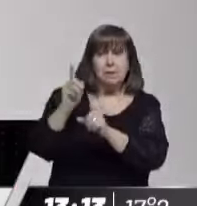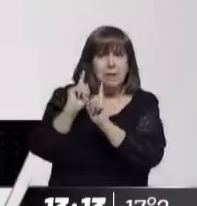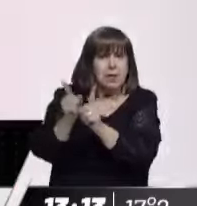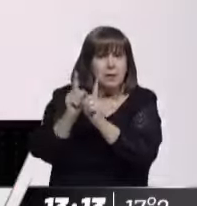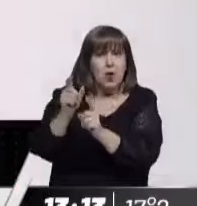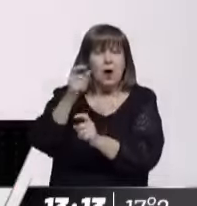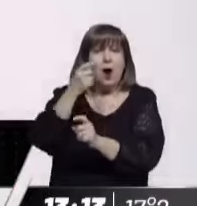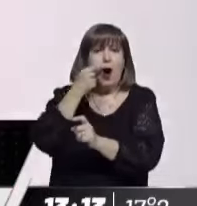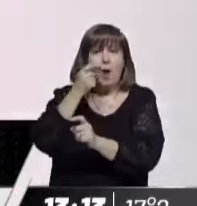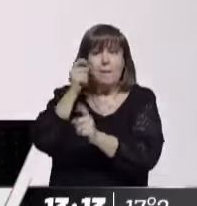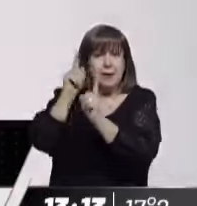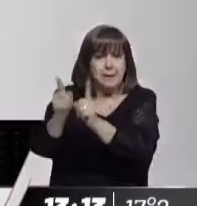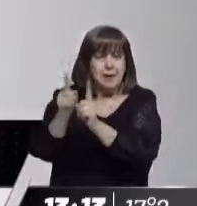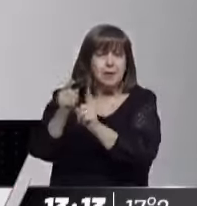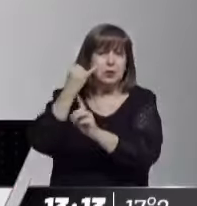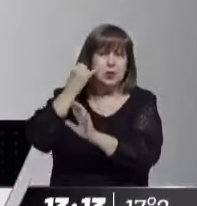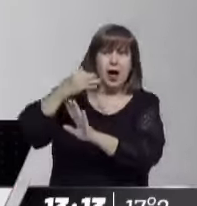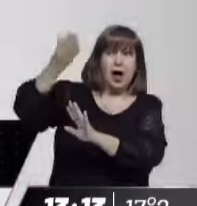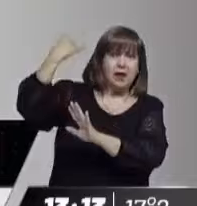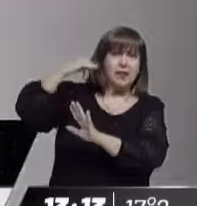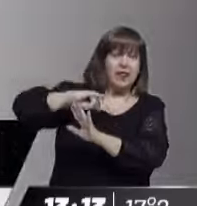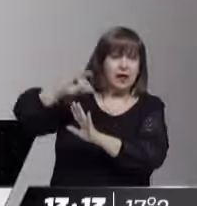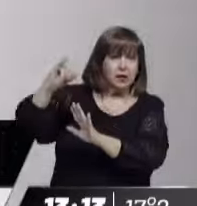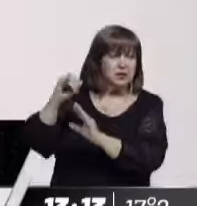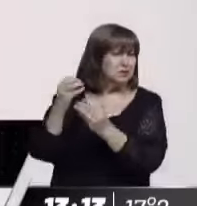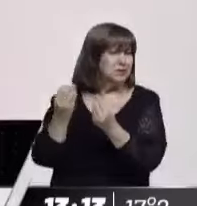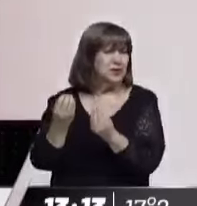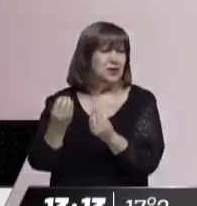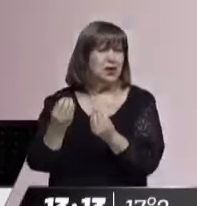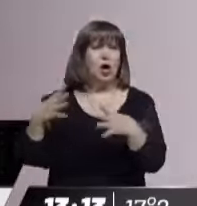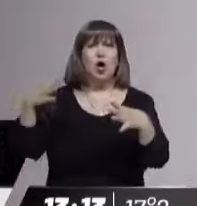que no tengo bien el dato, pero hay denuncias. Lo que sí sucede es que